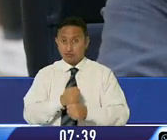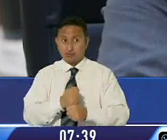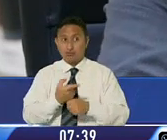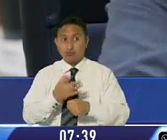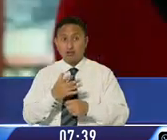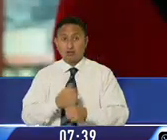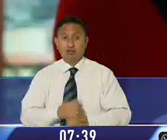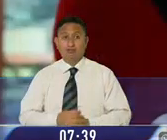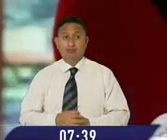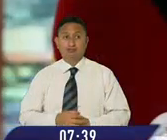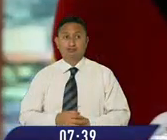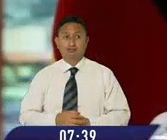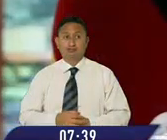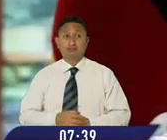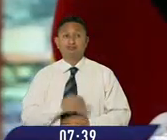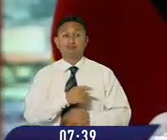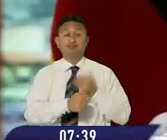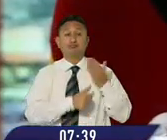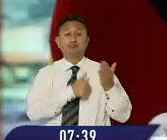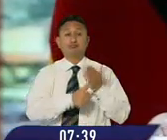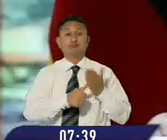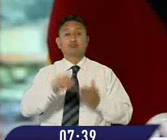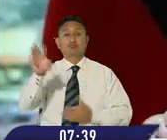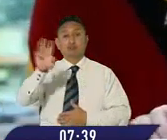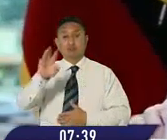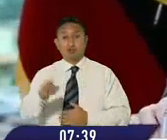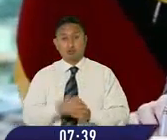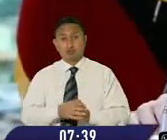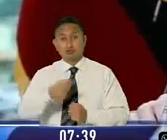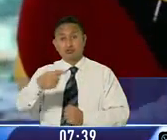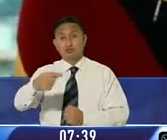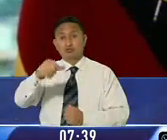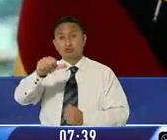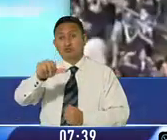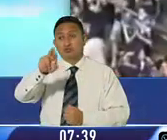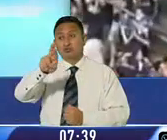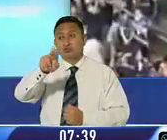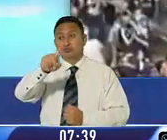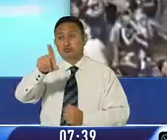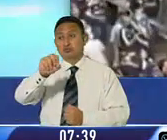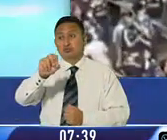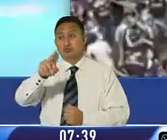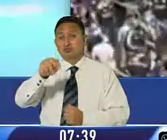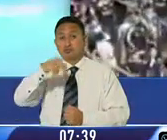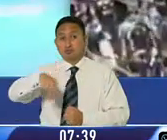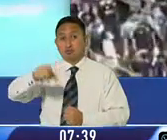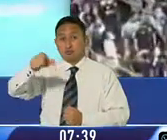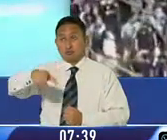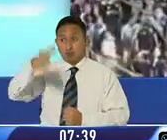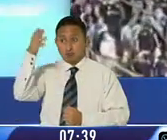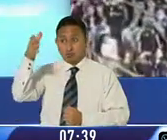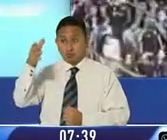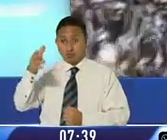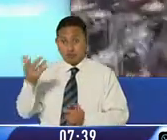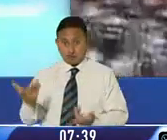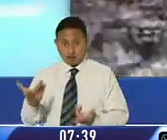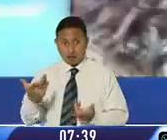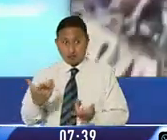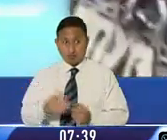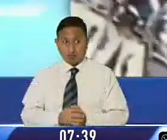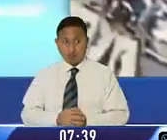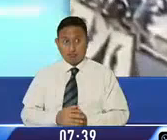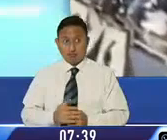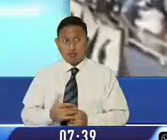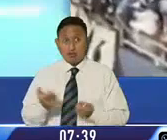de seguridad. Además, la ministra de Salud, Ximena Garzón, mostró su preocupación por el comportamiento de los hinchas al no haber todavía